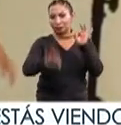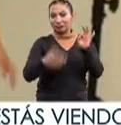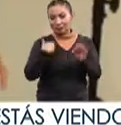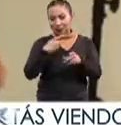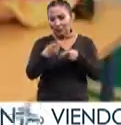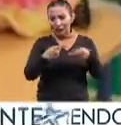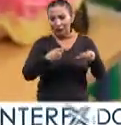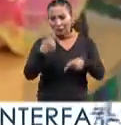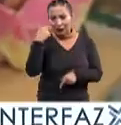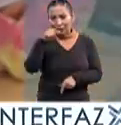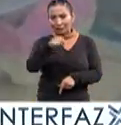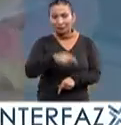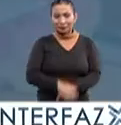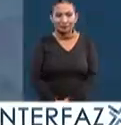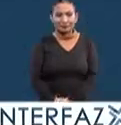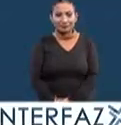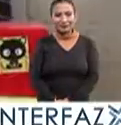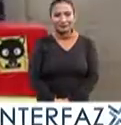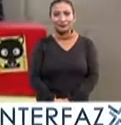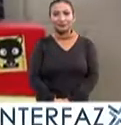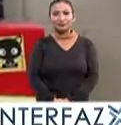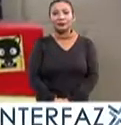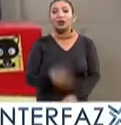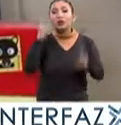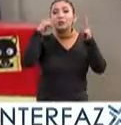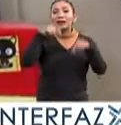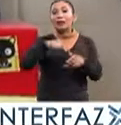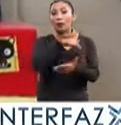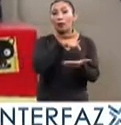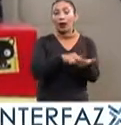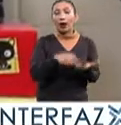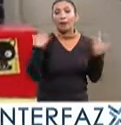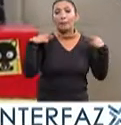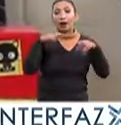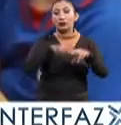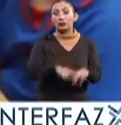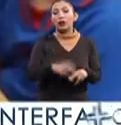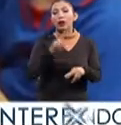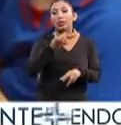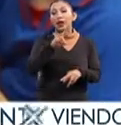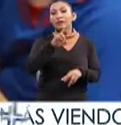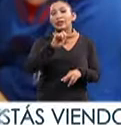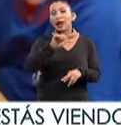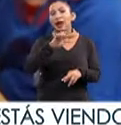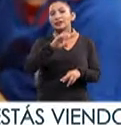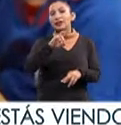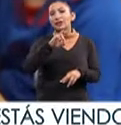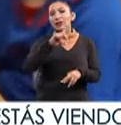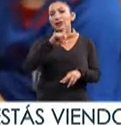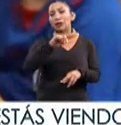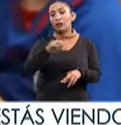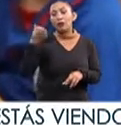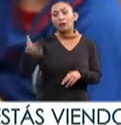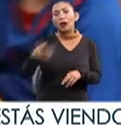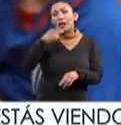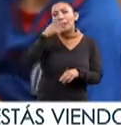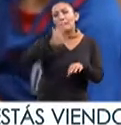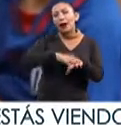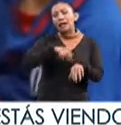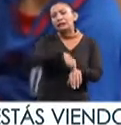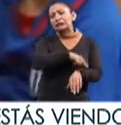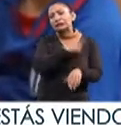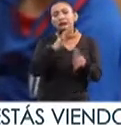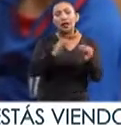nota que preparamos para ti. Nos visita en el estudio el maestro David Acevedo Santiago para ampliarnos